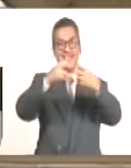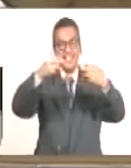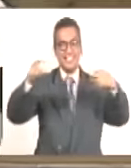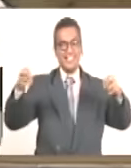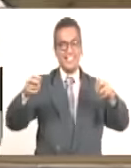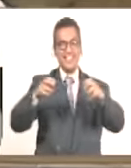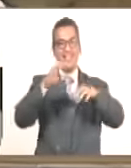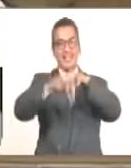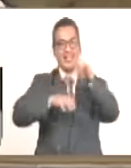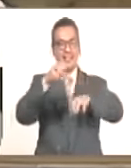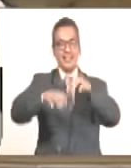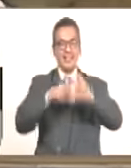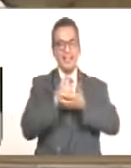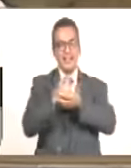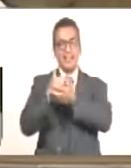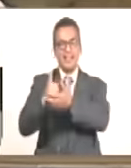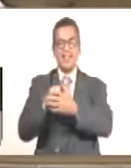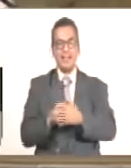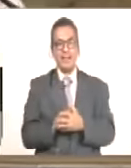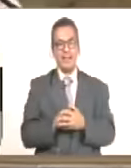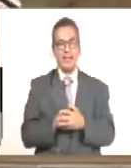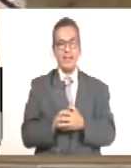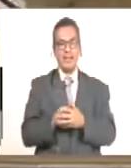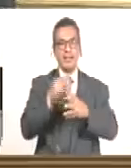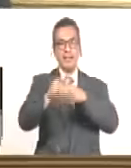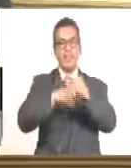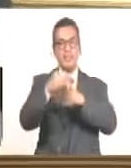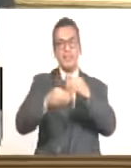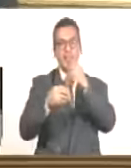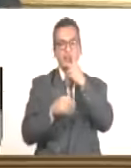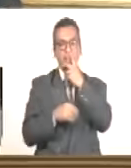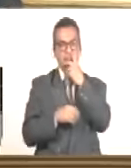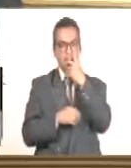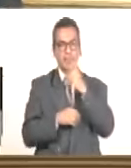Epígrafe, animales de asistencia. En consideración.